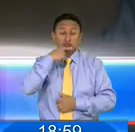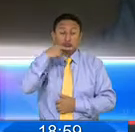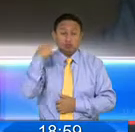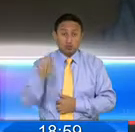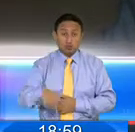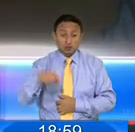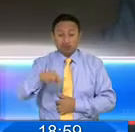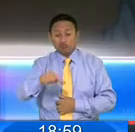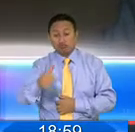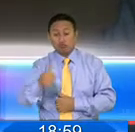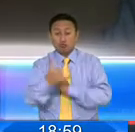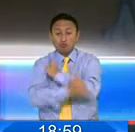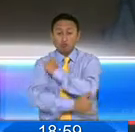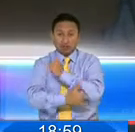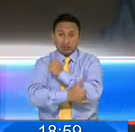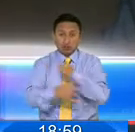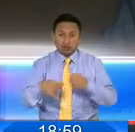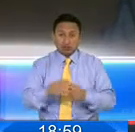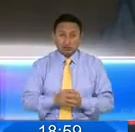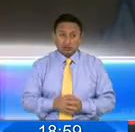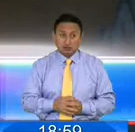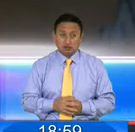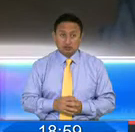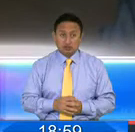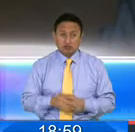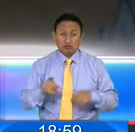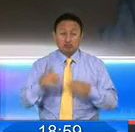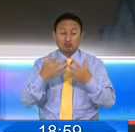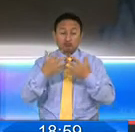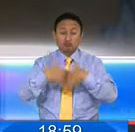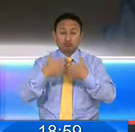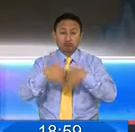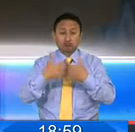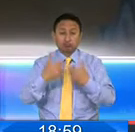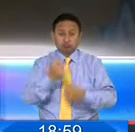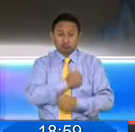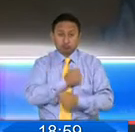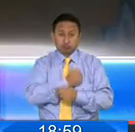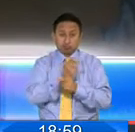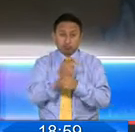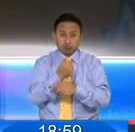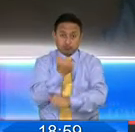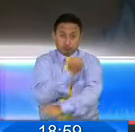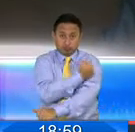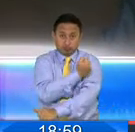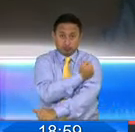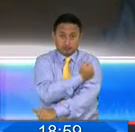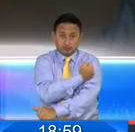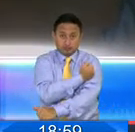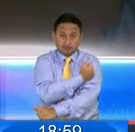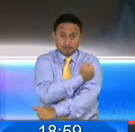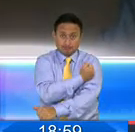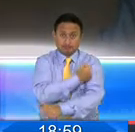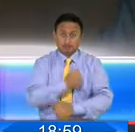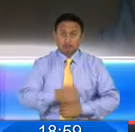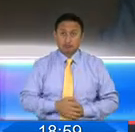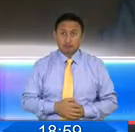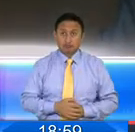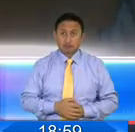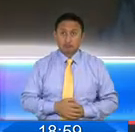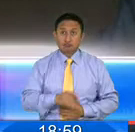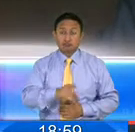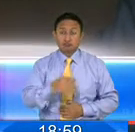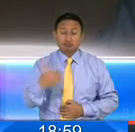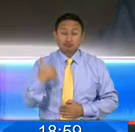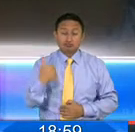que producen su vacuna en primer lugar tienen la tarea principal